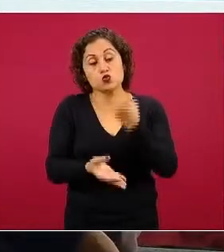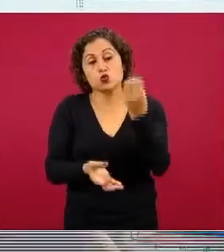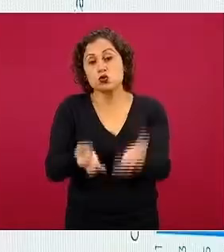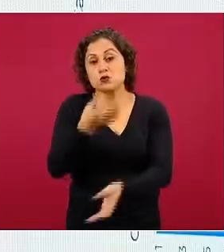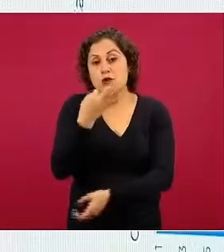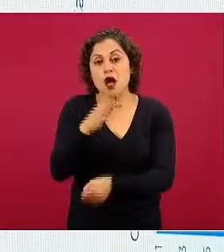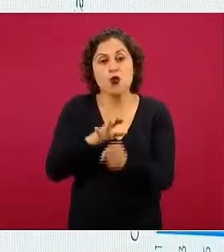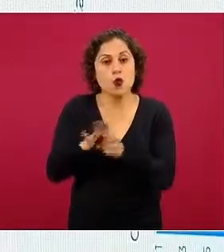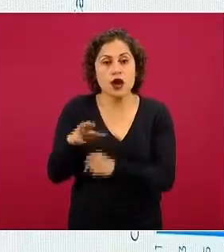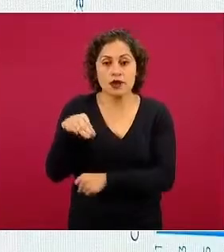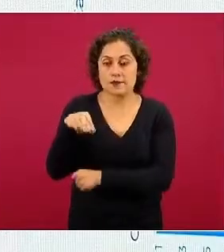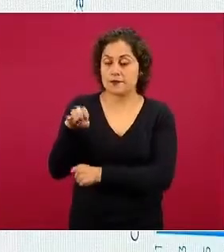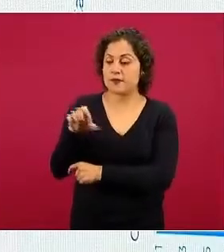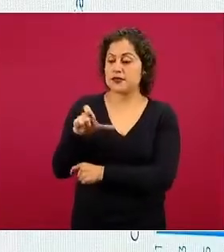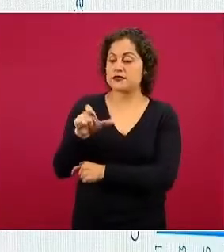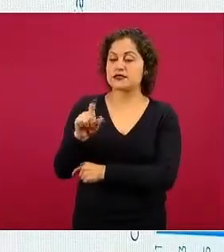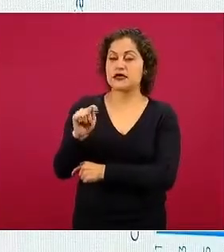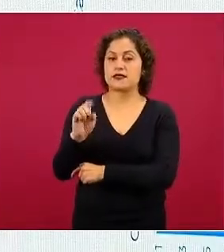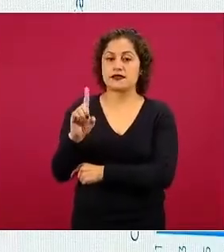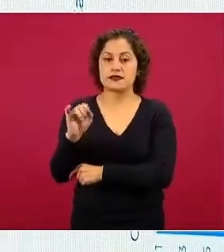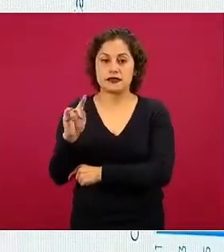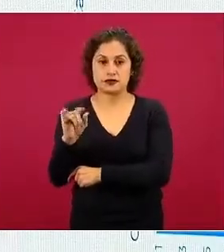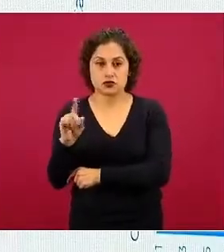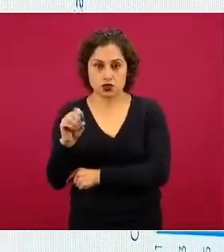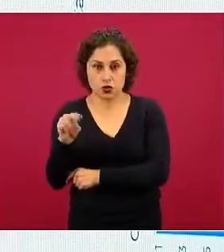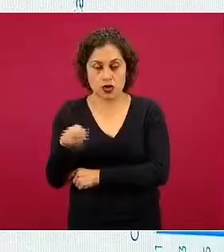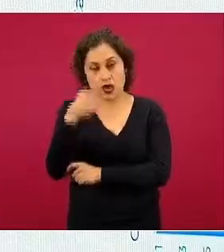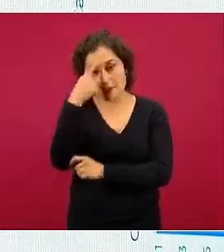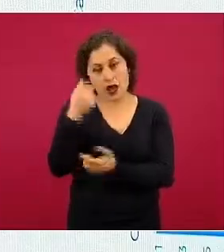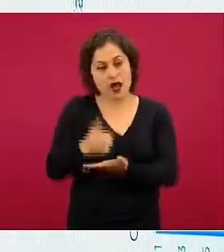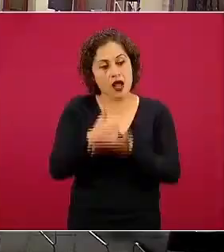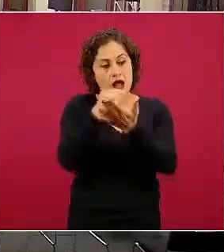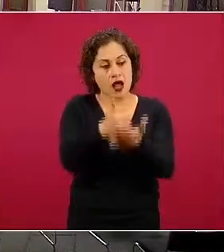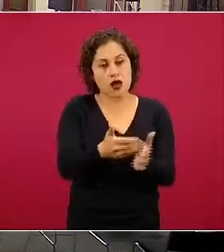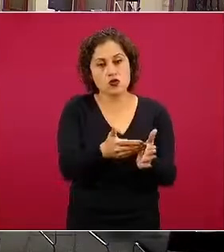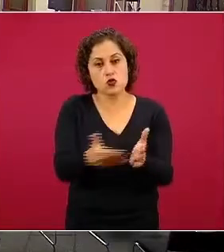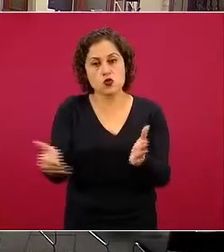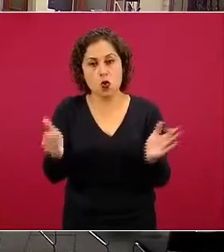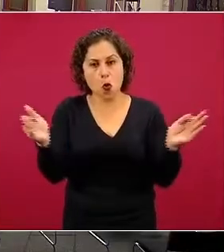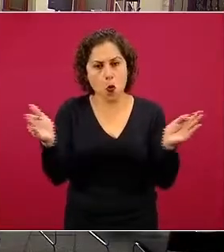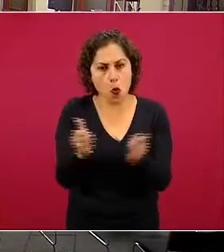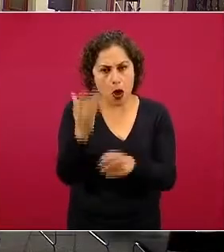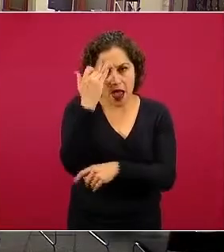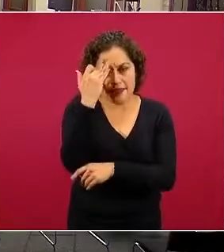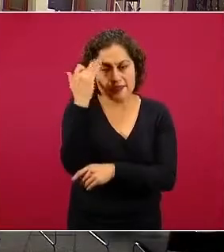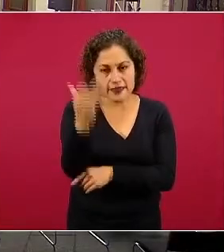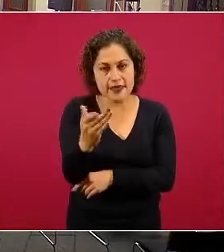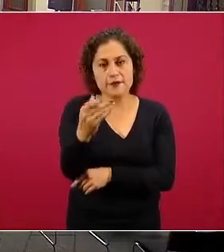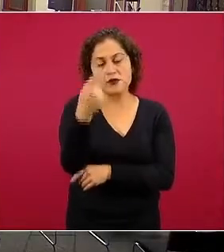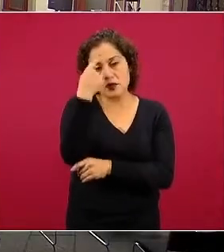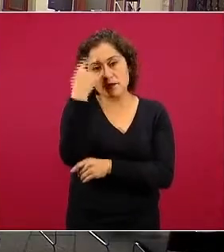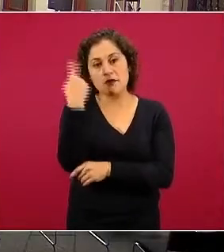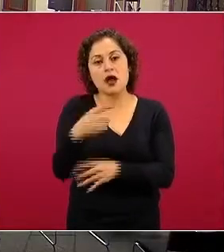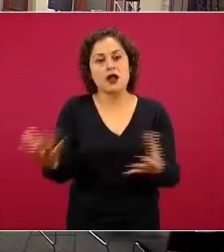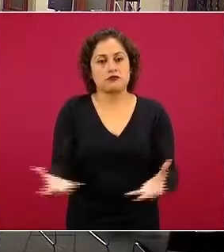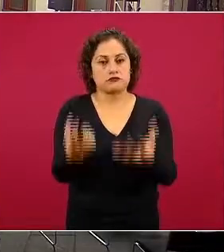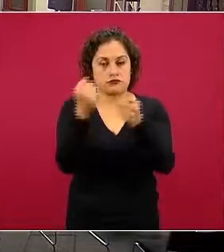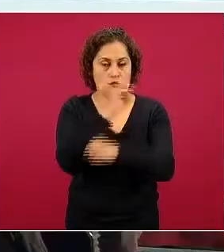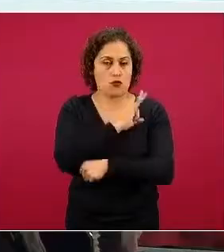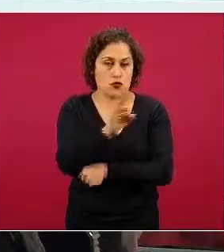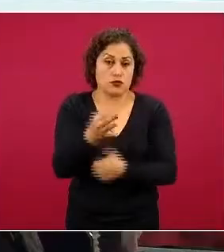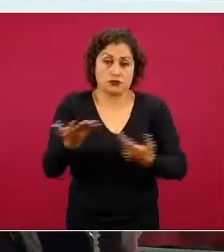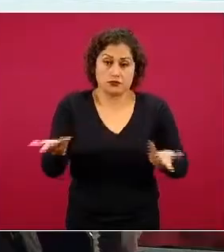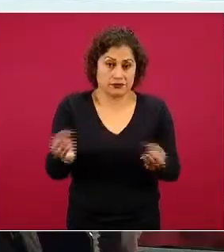reducir tiempos de estancia y mortalidad en este caso. Entonces, lo que estamos esperando y que